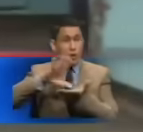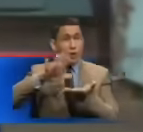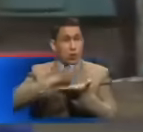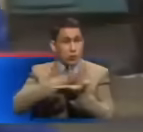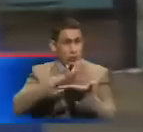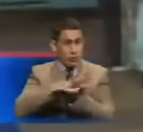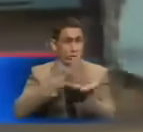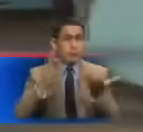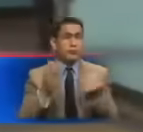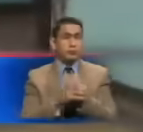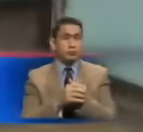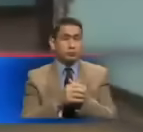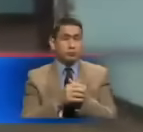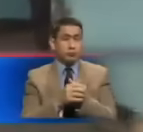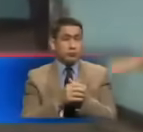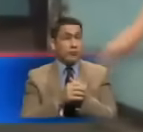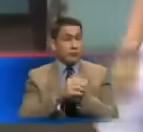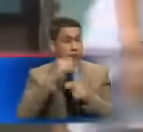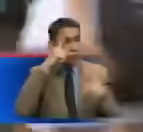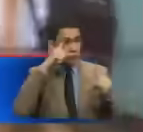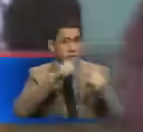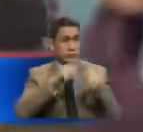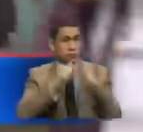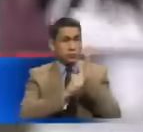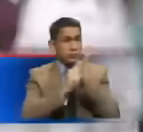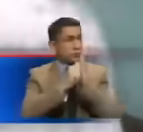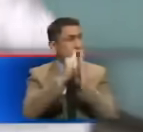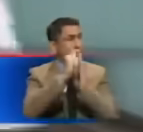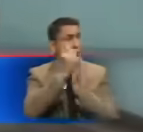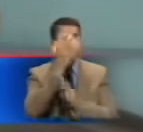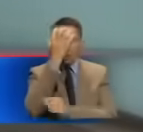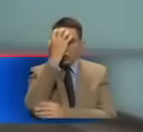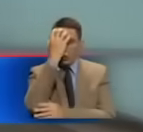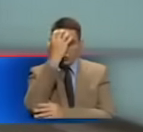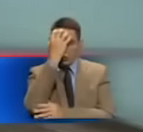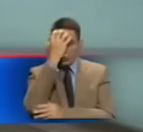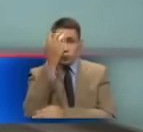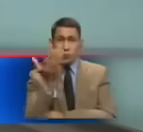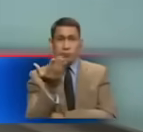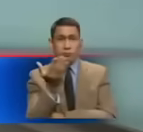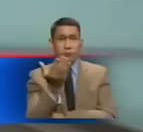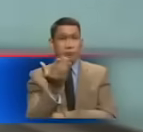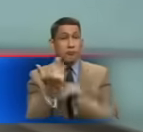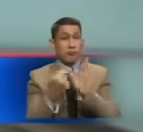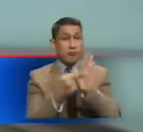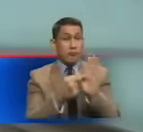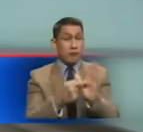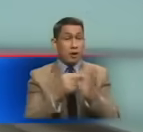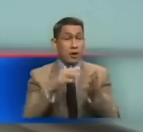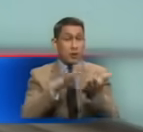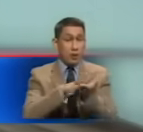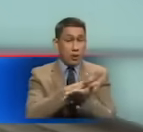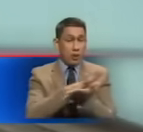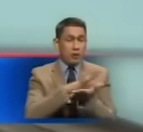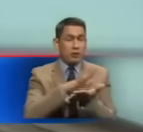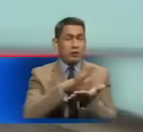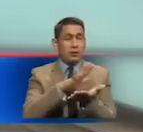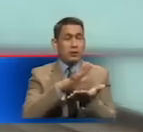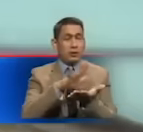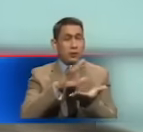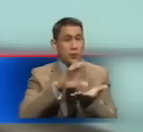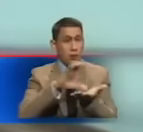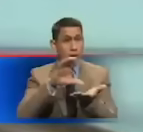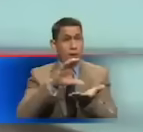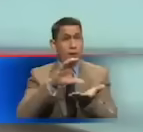Distrito de Educación acerca de 41 unidades educativas, tanto fiscales como particulares,